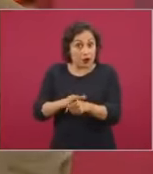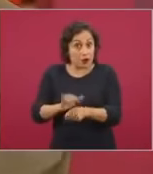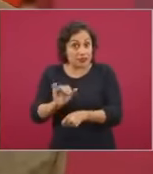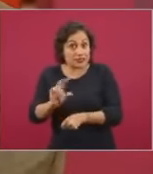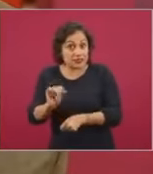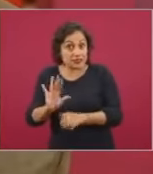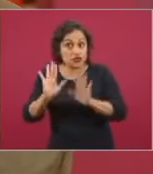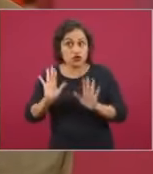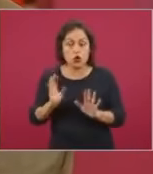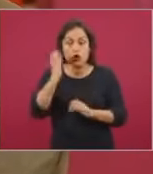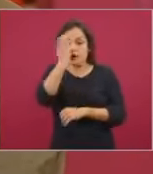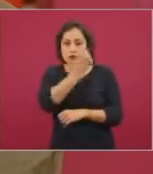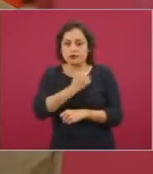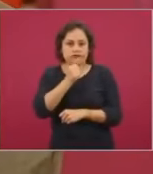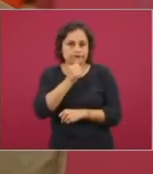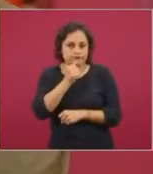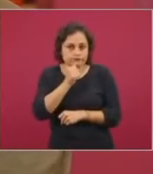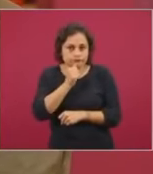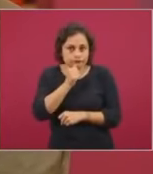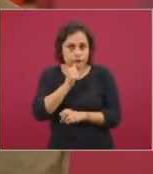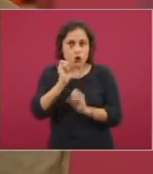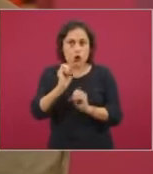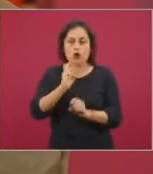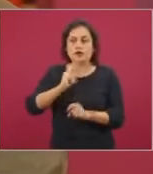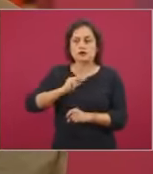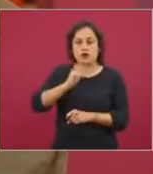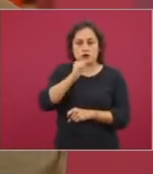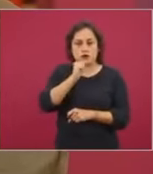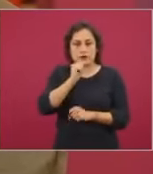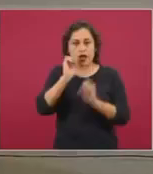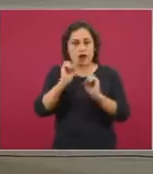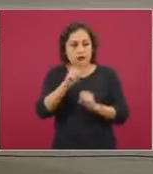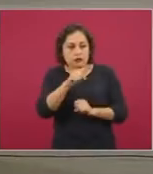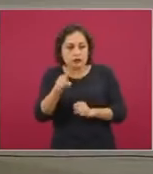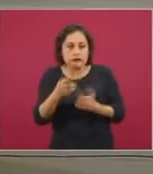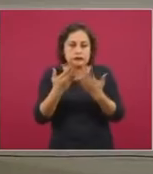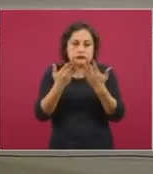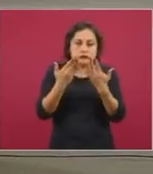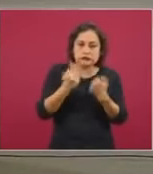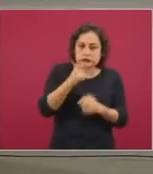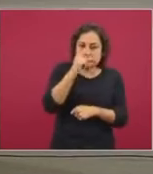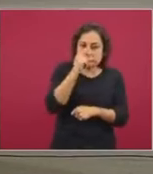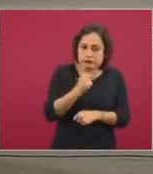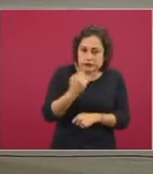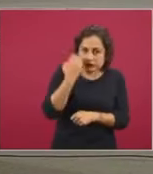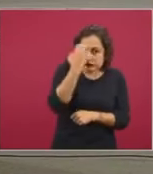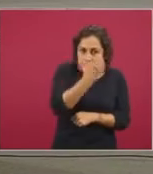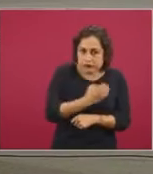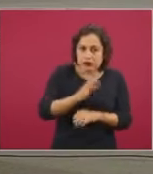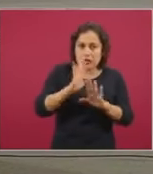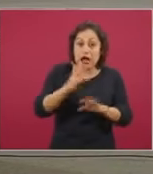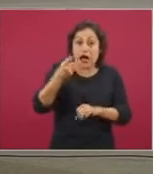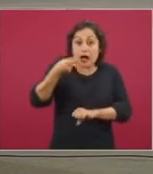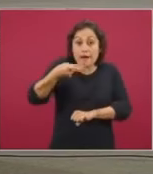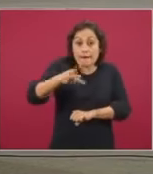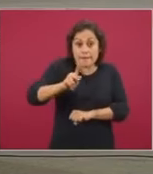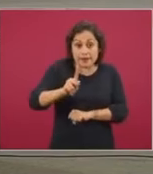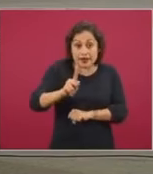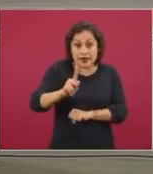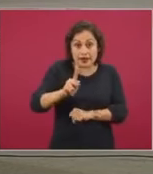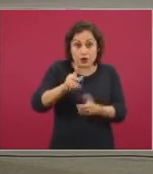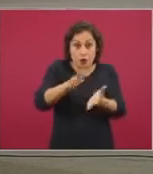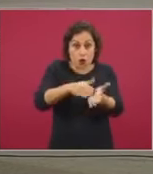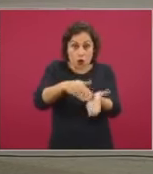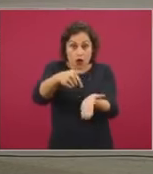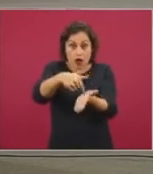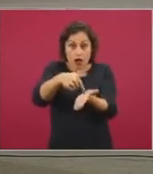que quedaron sin muestra, que puede ser, pero que por asociación epidemiológica o por dictaminación, cuando se revisó el